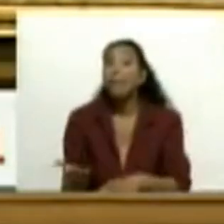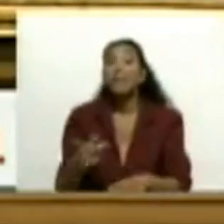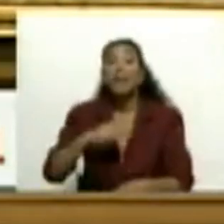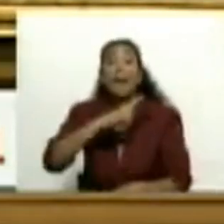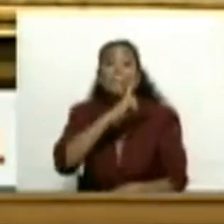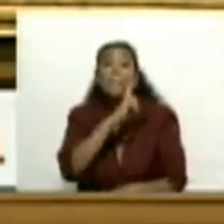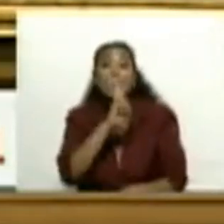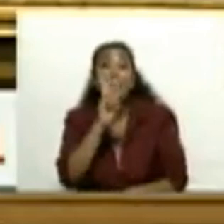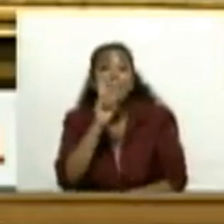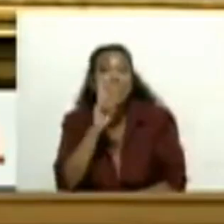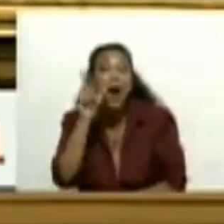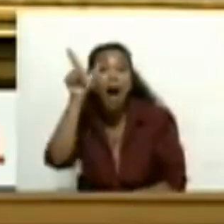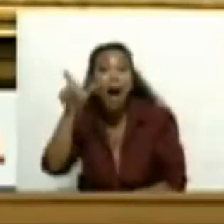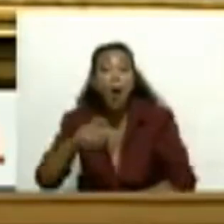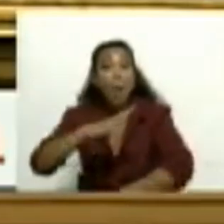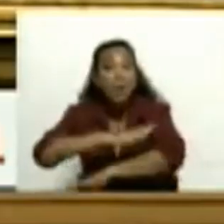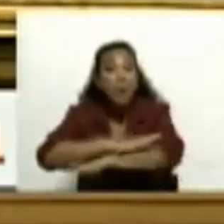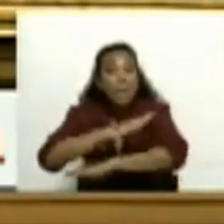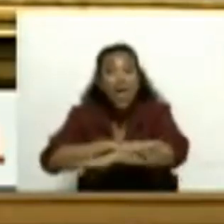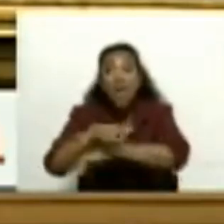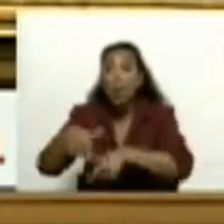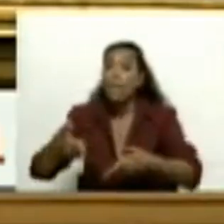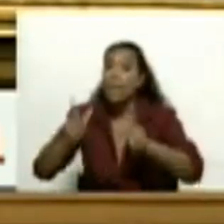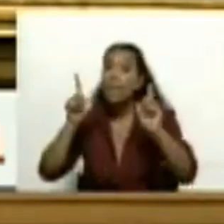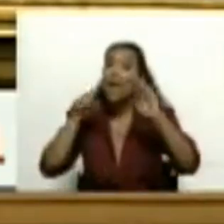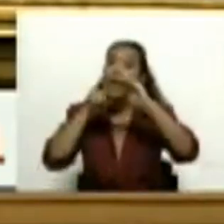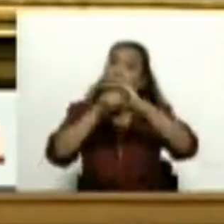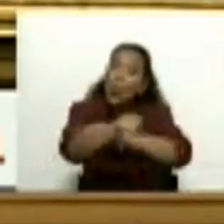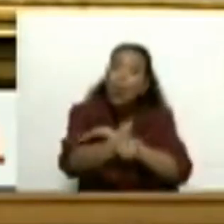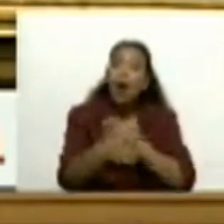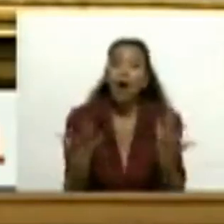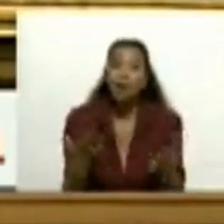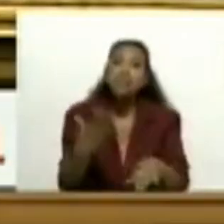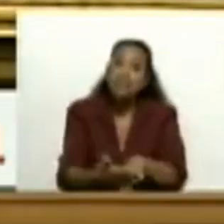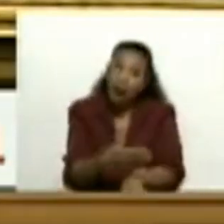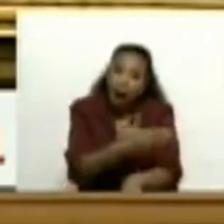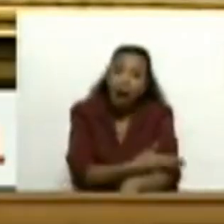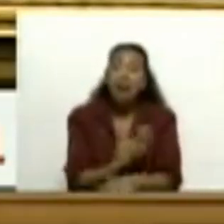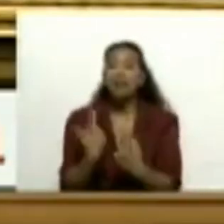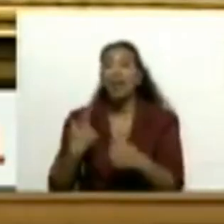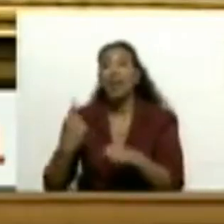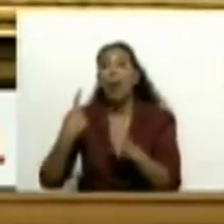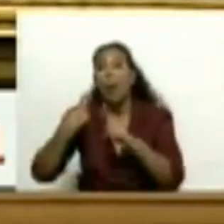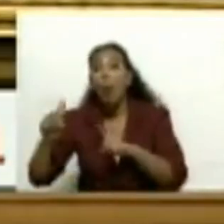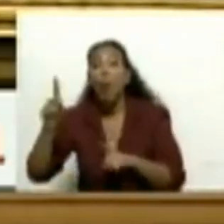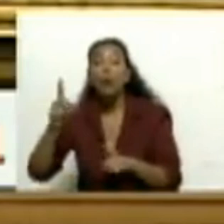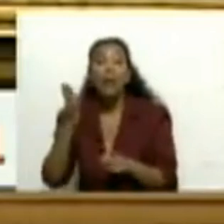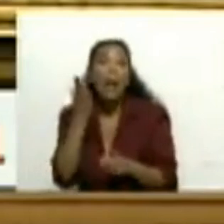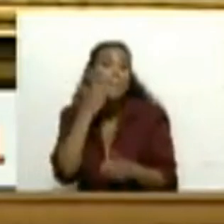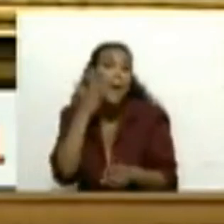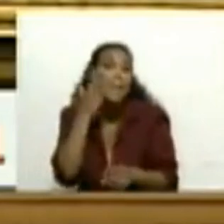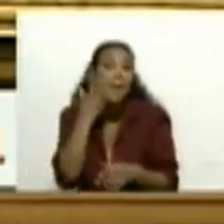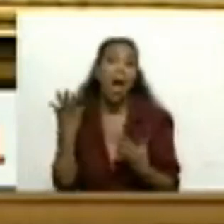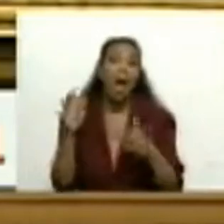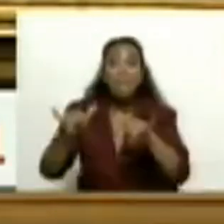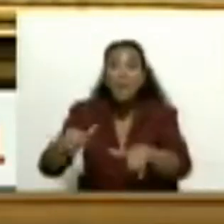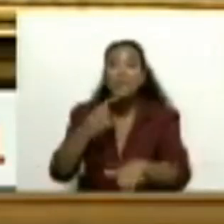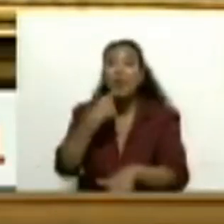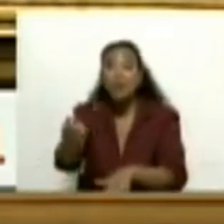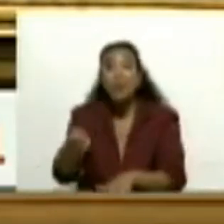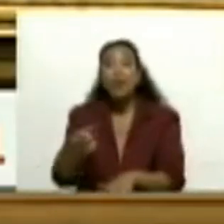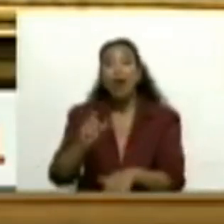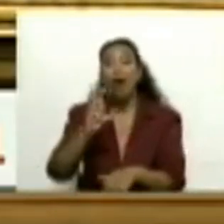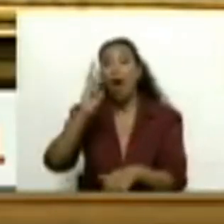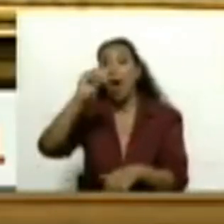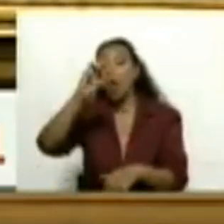padre fue que no se le permitió la entrada porque ya había entrado uno de los progenitores, que es la madre. El mismo periodista, Román